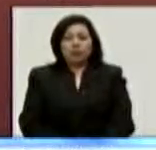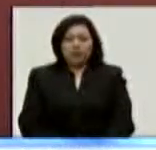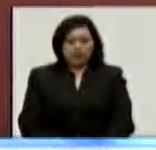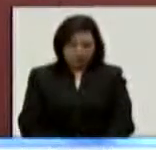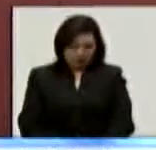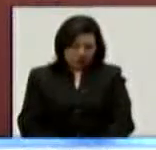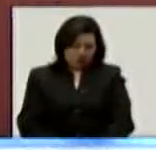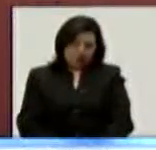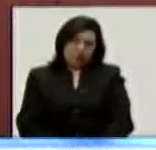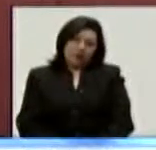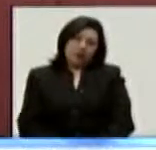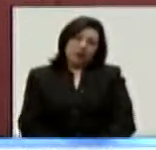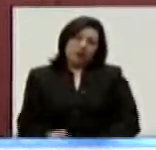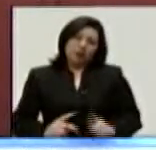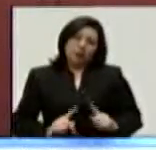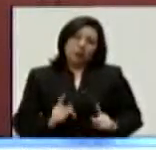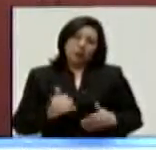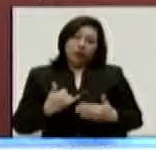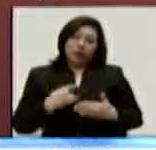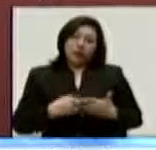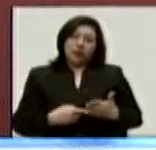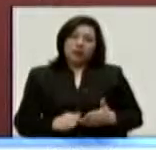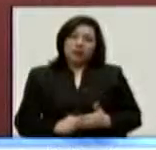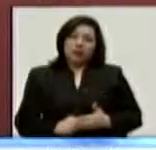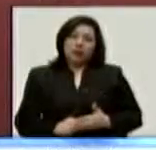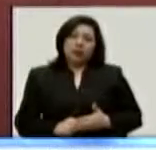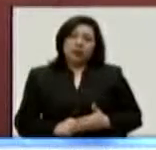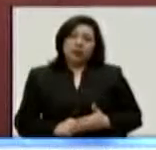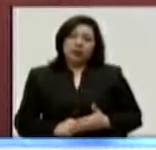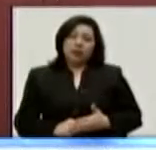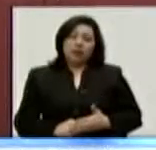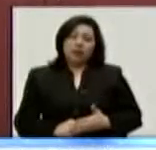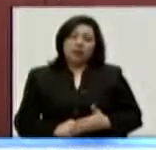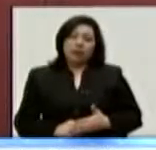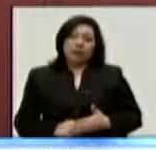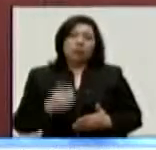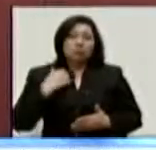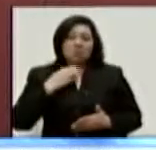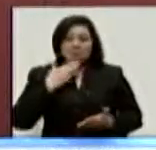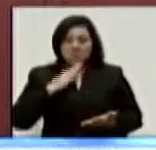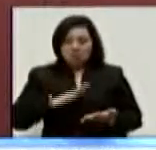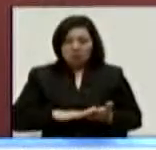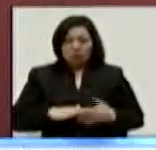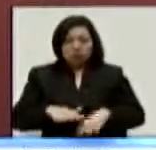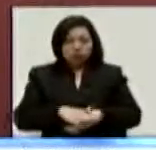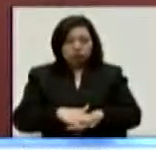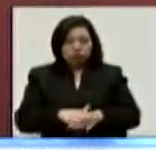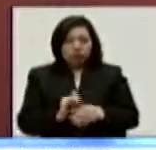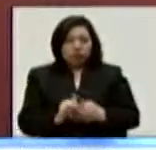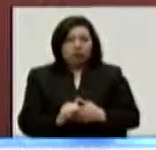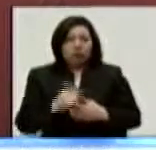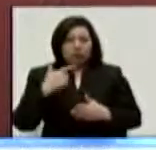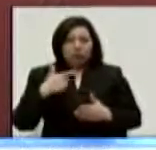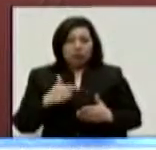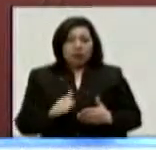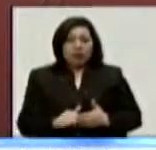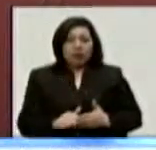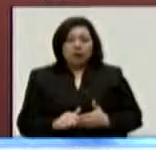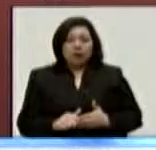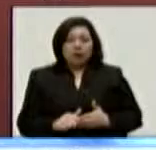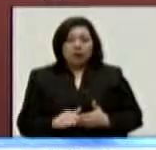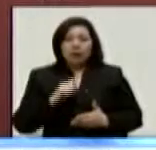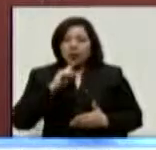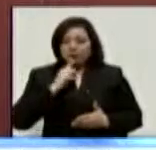diciendo claramente, señor Gutiérrez, es que este mal negocio de los pozos petroleros